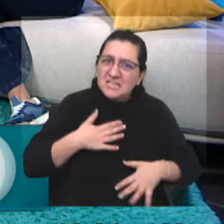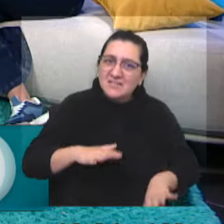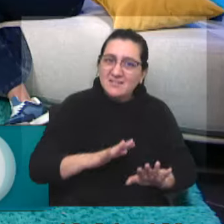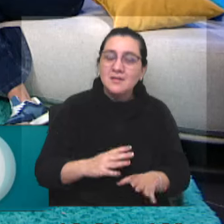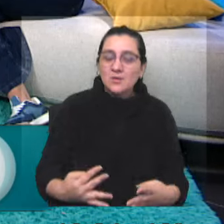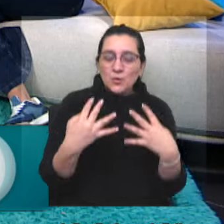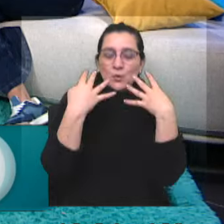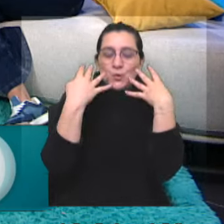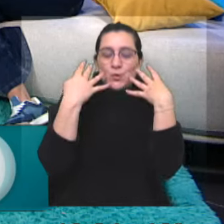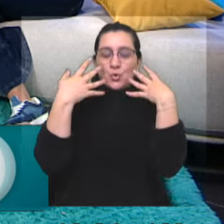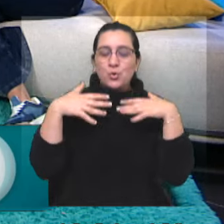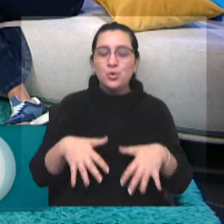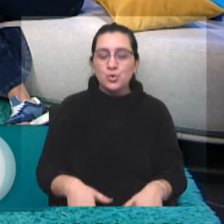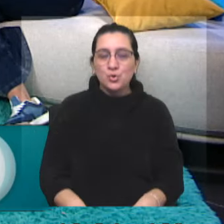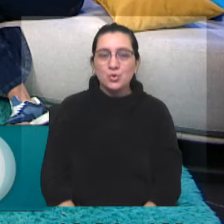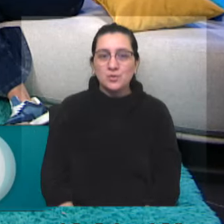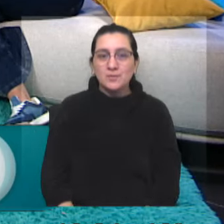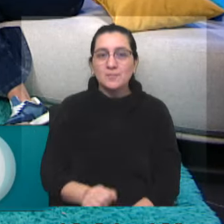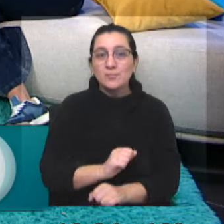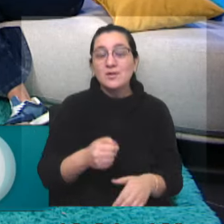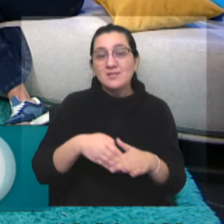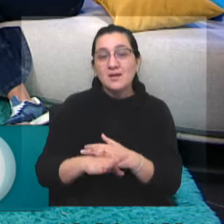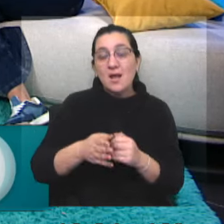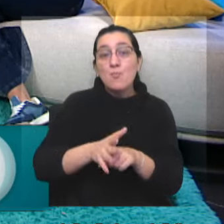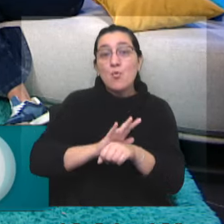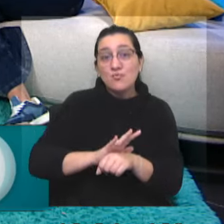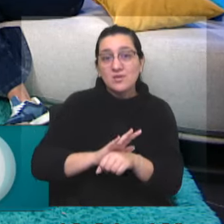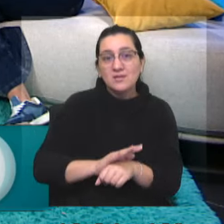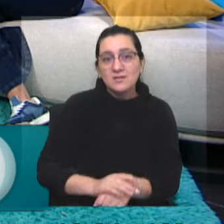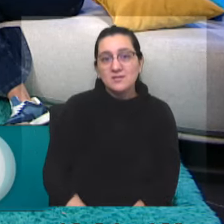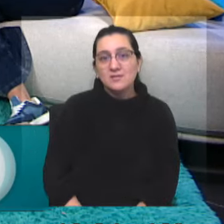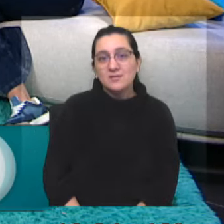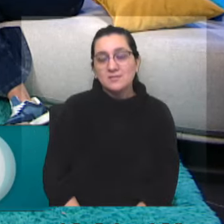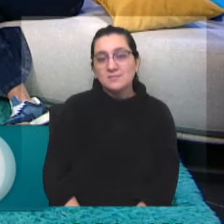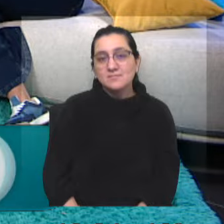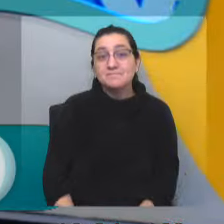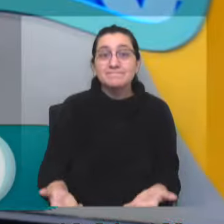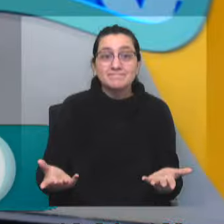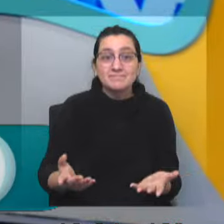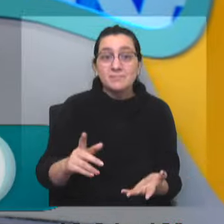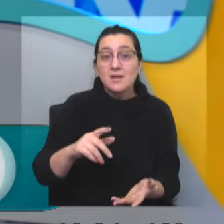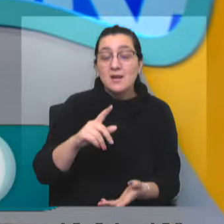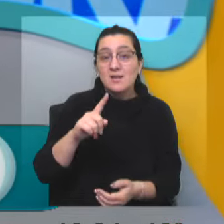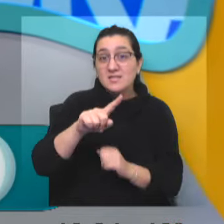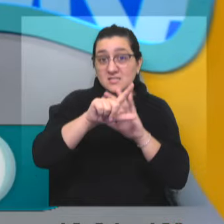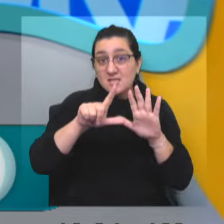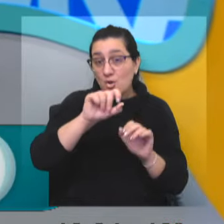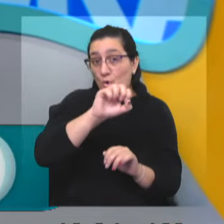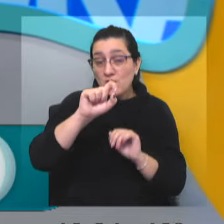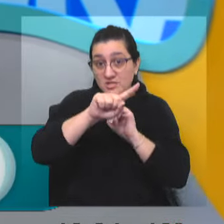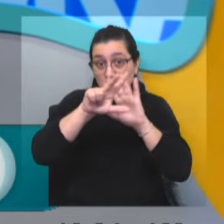respirar. Qué lindo. Bueno, pueden entrar a movie.com.uy y sacar las entradas para cuando consigan. ¿Para el 17 o el otro?